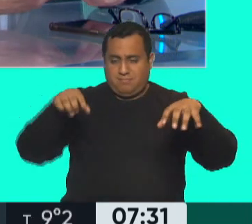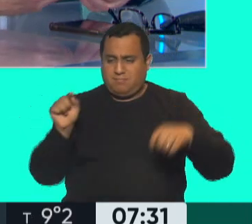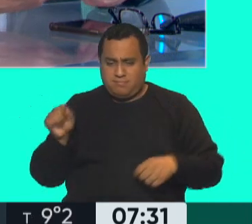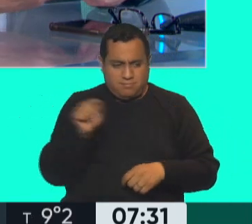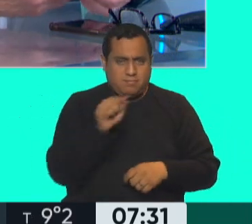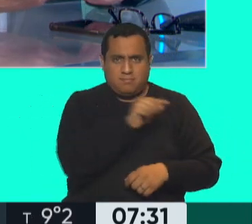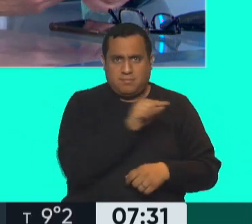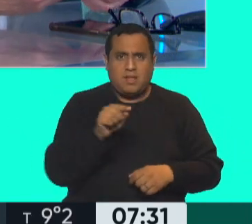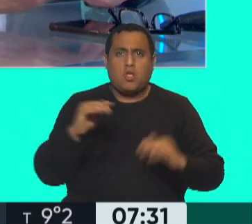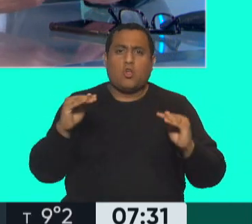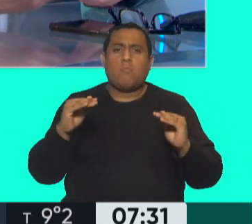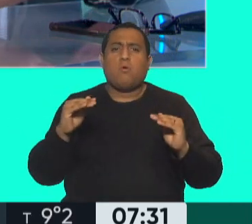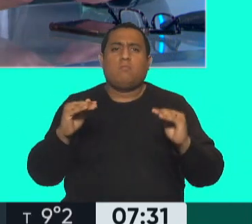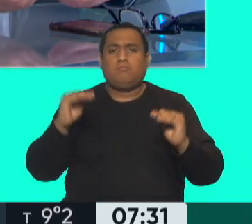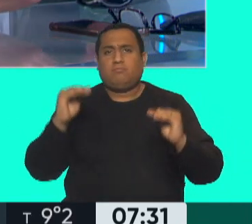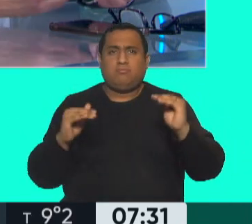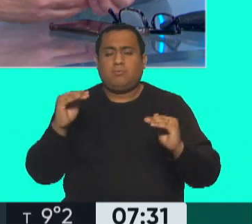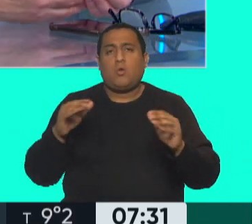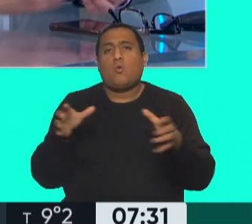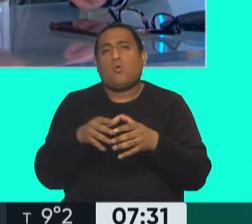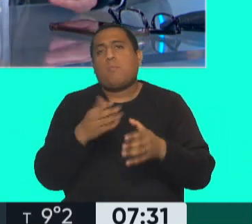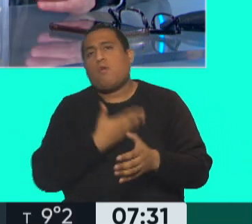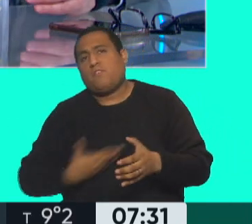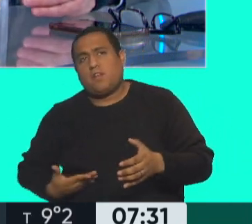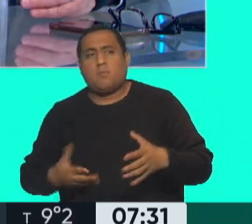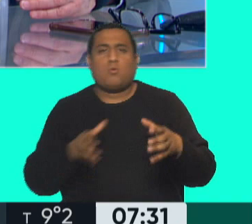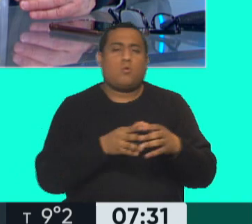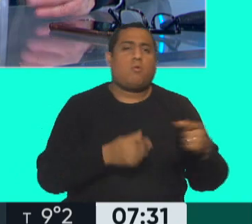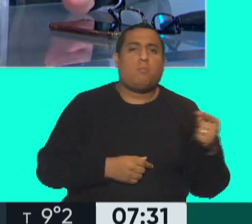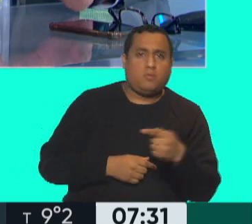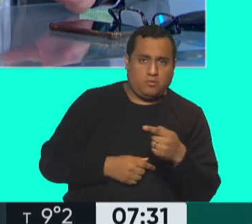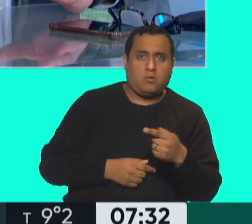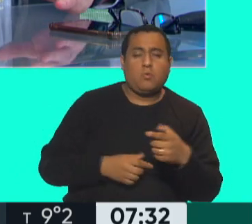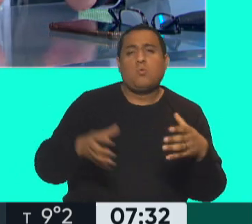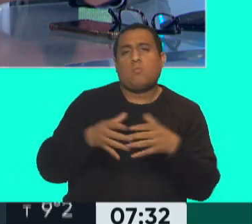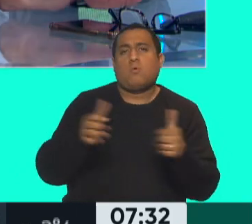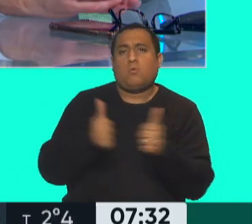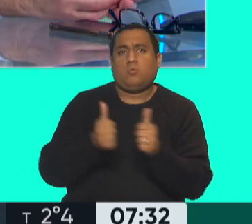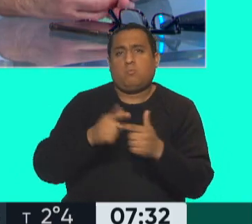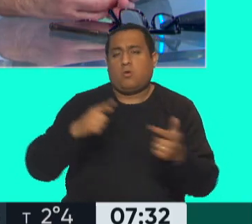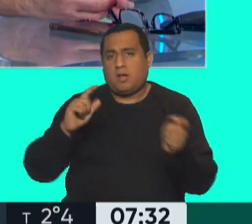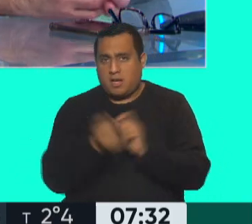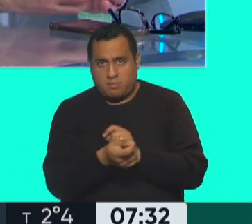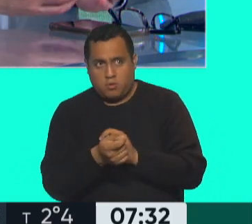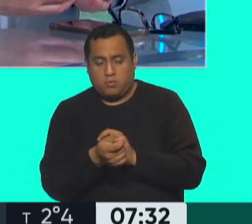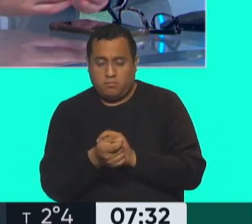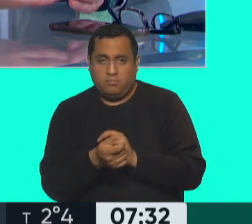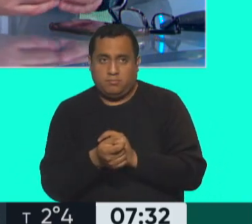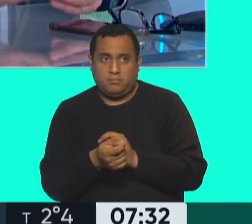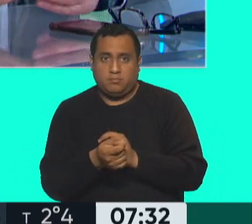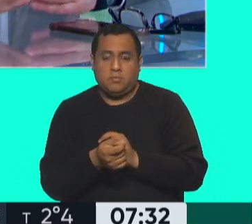cierta paridad de número entre oficialismo y oposición entre juntos por el cambio como principal oposición y el frente de todos